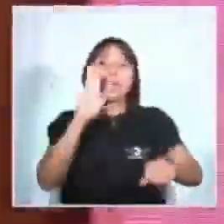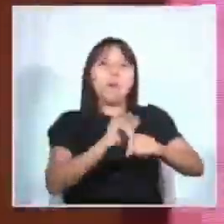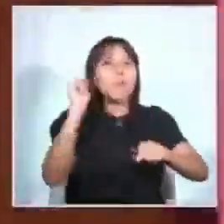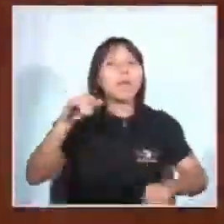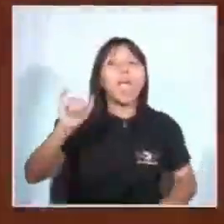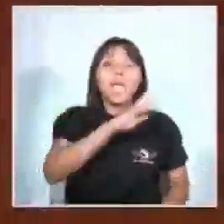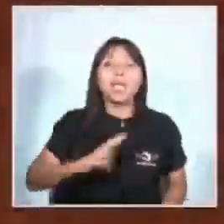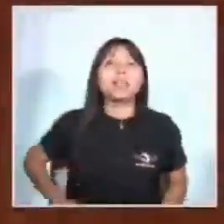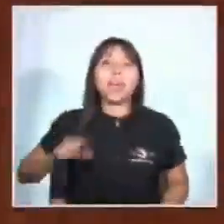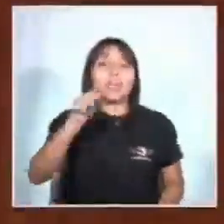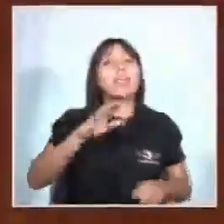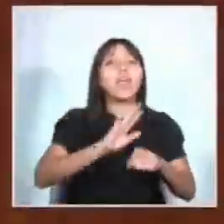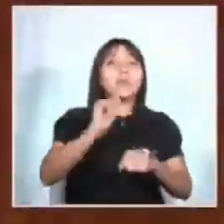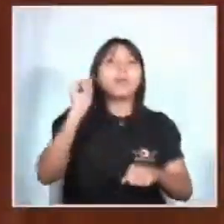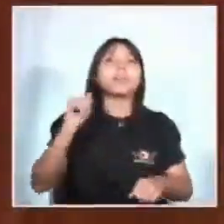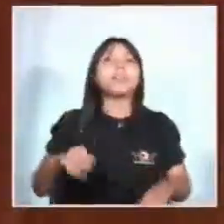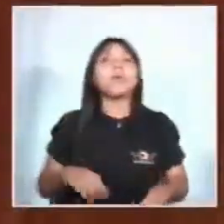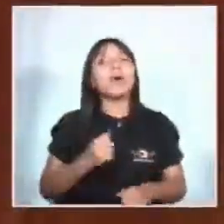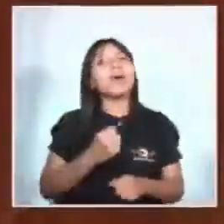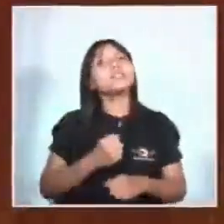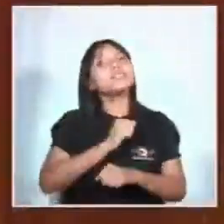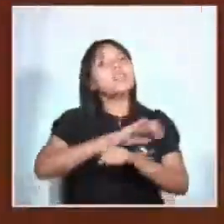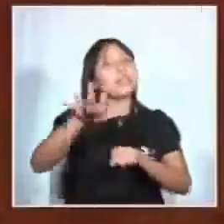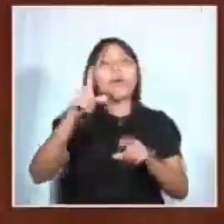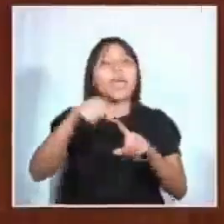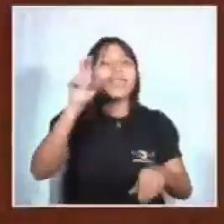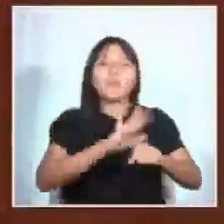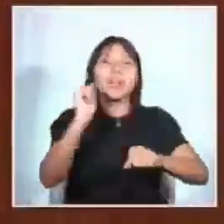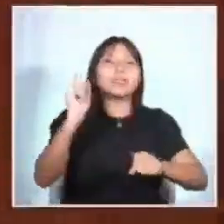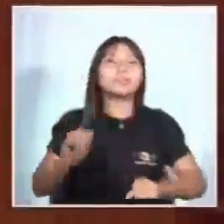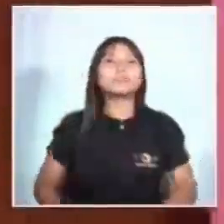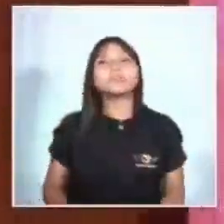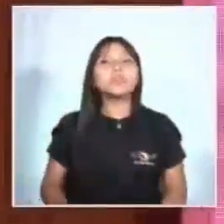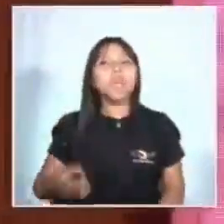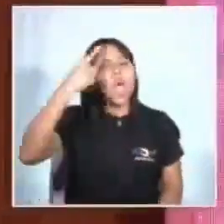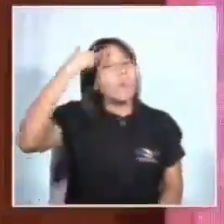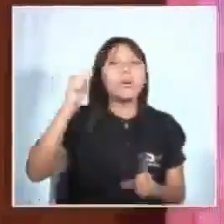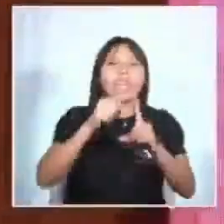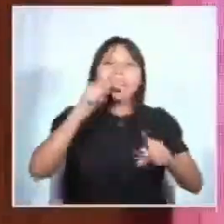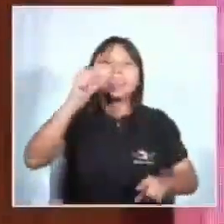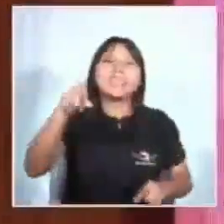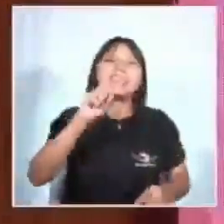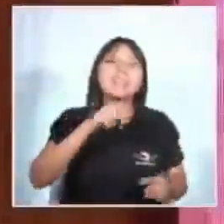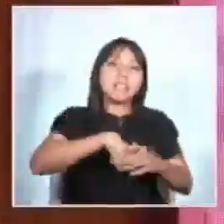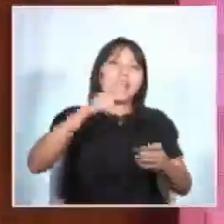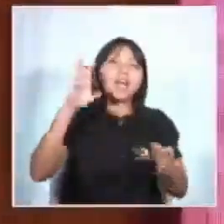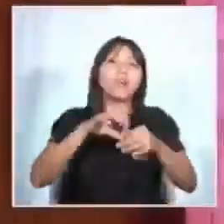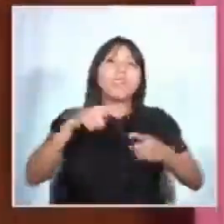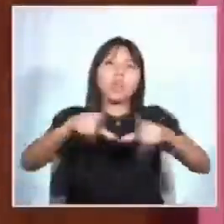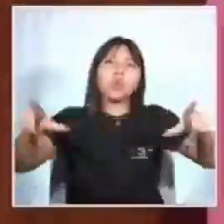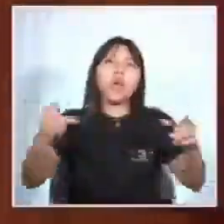El rey te mandó a llamar. El rey te mandó a llamar. Porque a ti te sacaron del lugar que